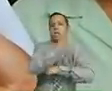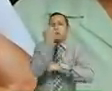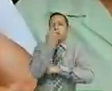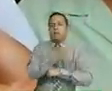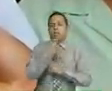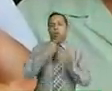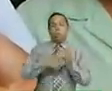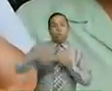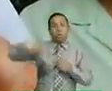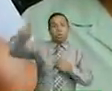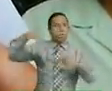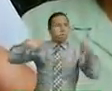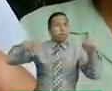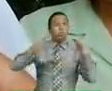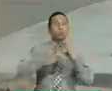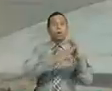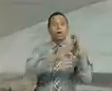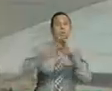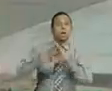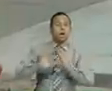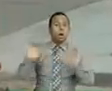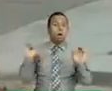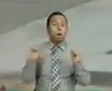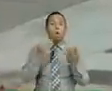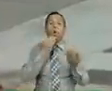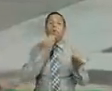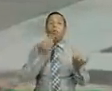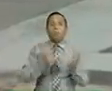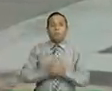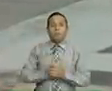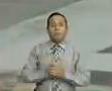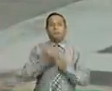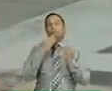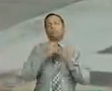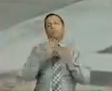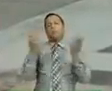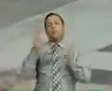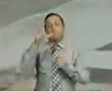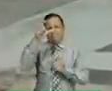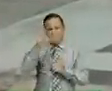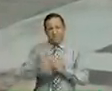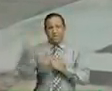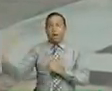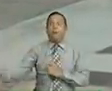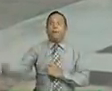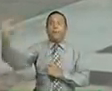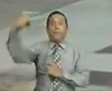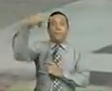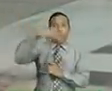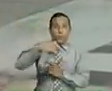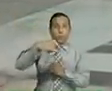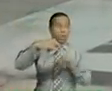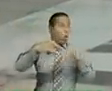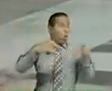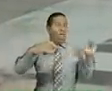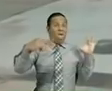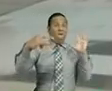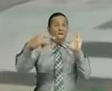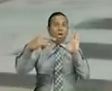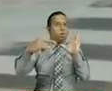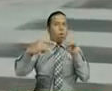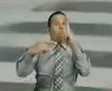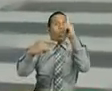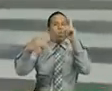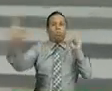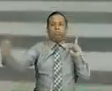casas, por 15 días. El pasajero que llegue o salga puede ser recibido por una sola persona en el aeropuerto José Joaquín